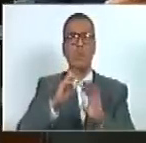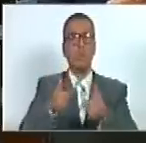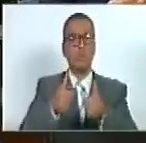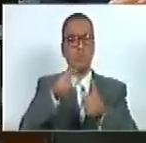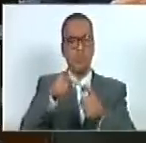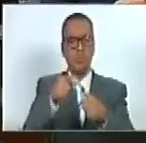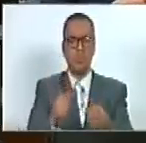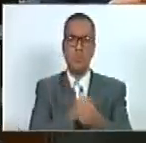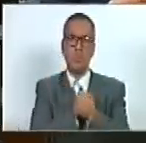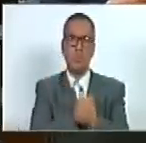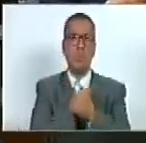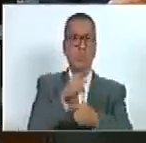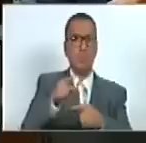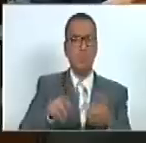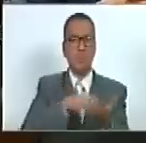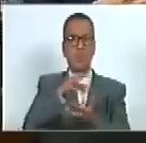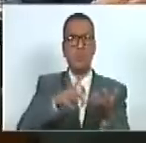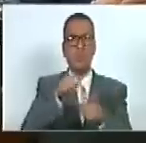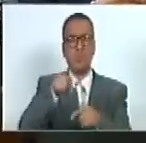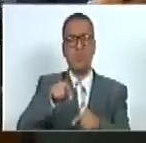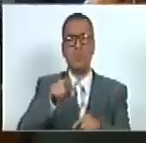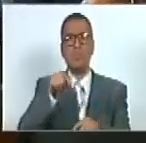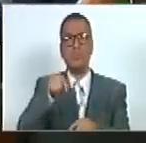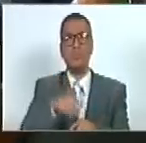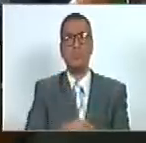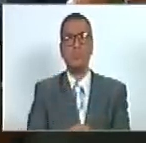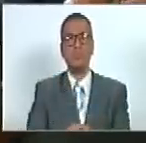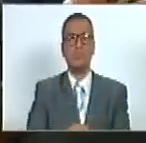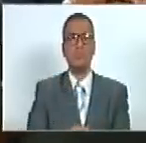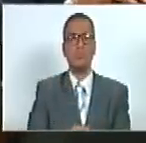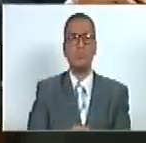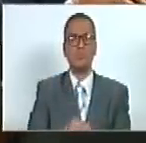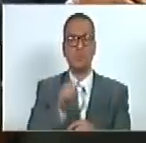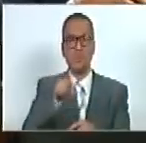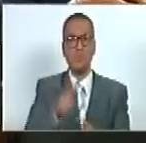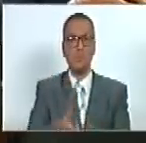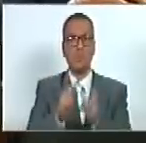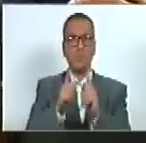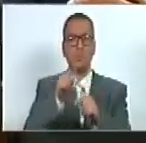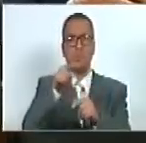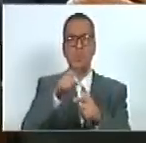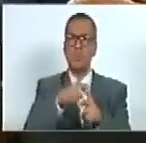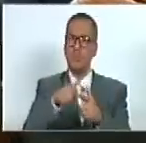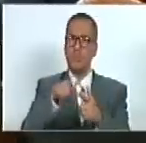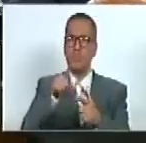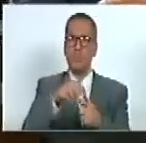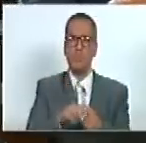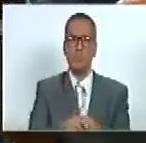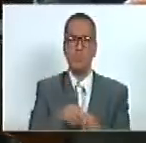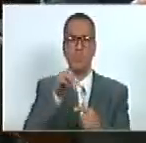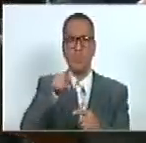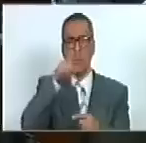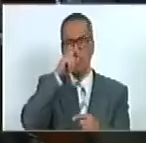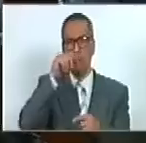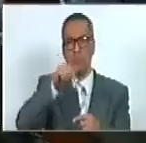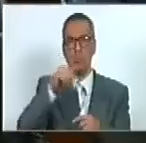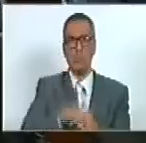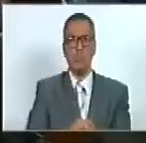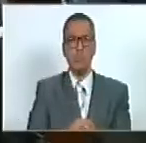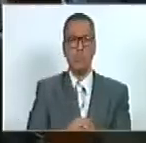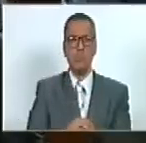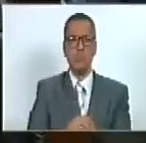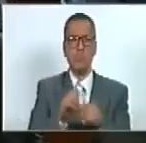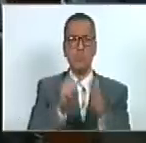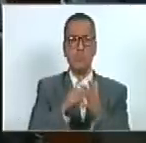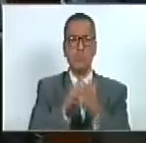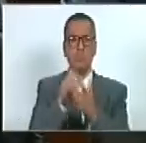poner acento en los problemas de la gente. Pero hay unas perlitas, por cierto. Este año, esa